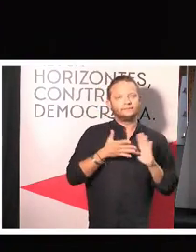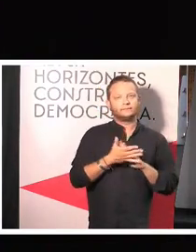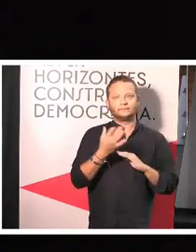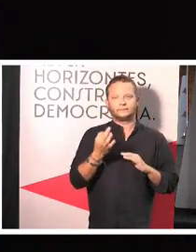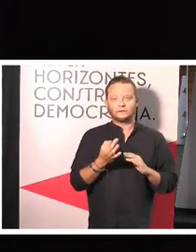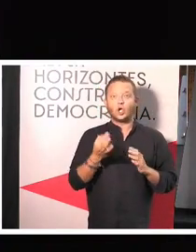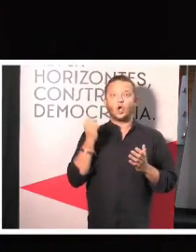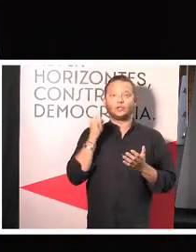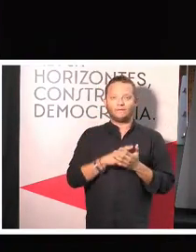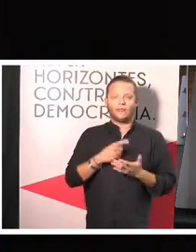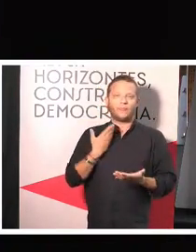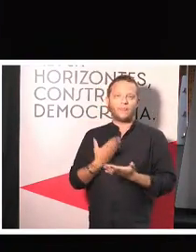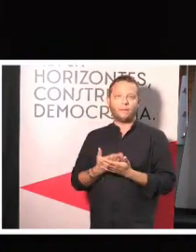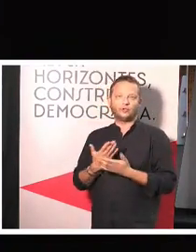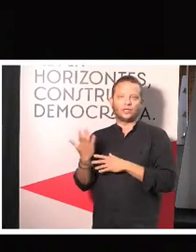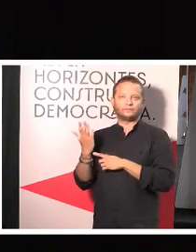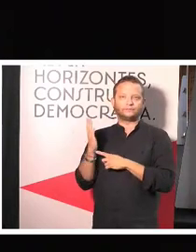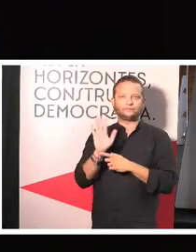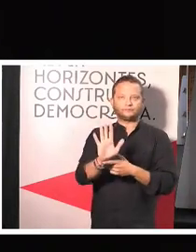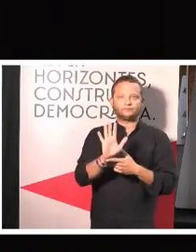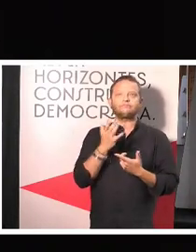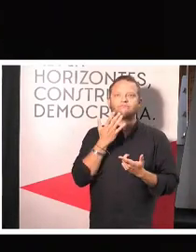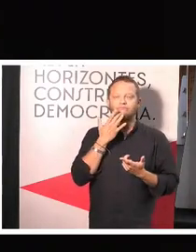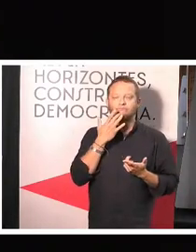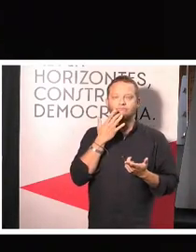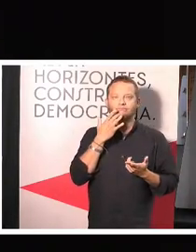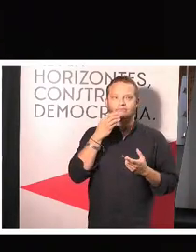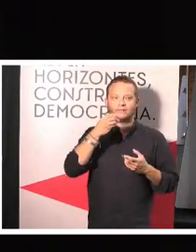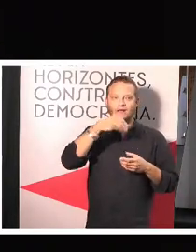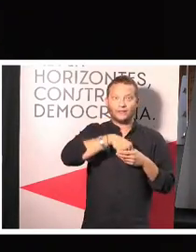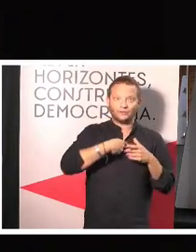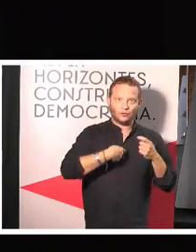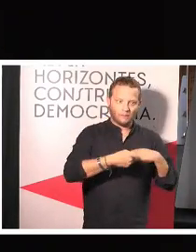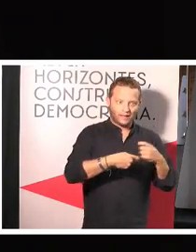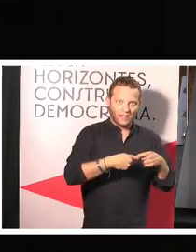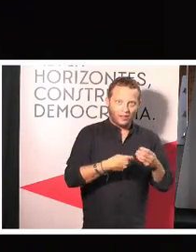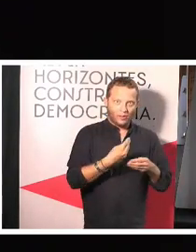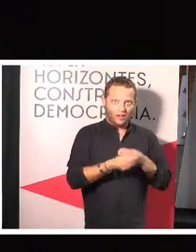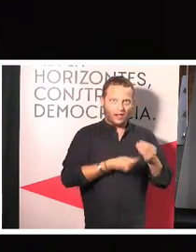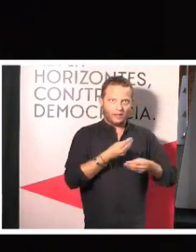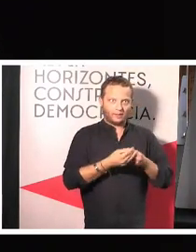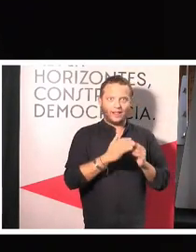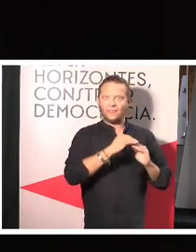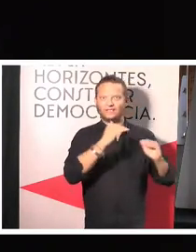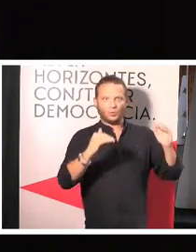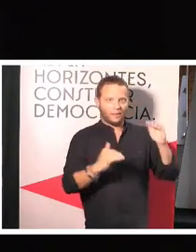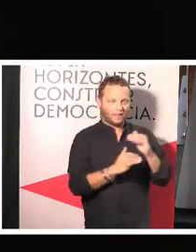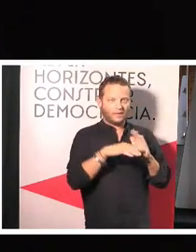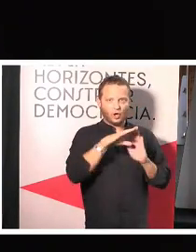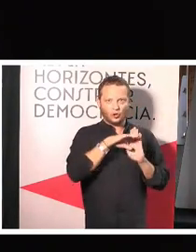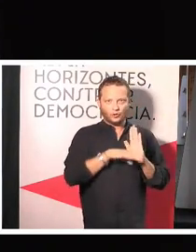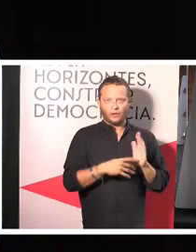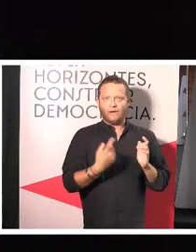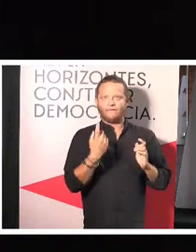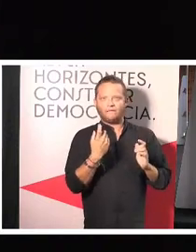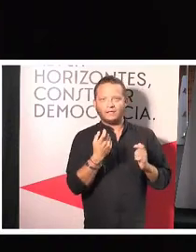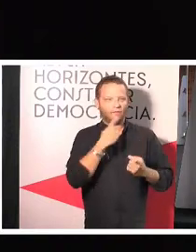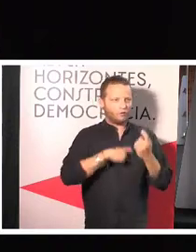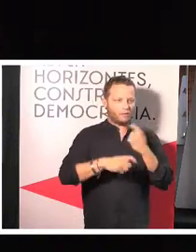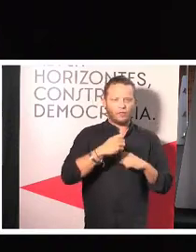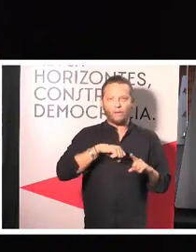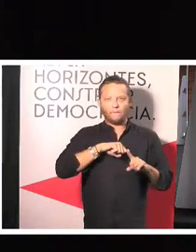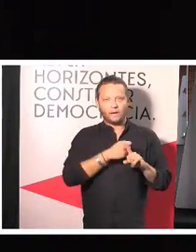se vuelve a demostrar que unos agentes concurren a ese mercado en grandes desigualdades de condiciones, con falta de información,